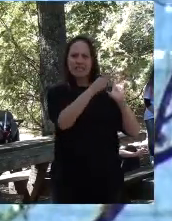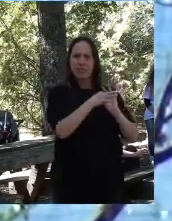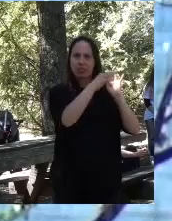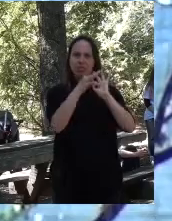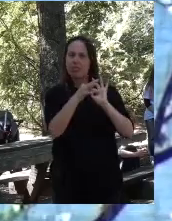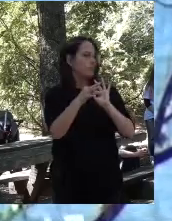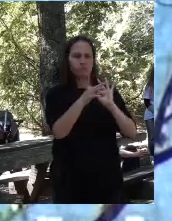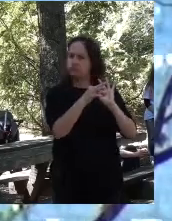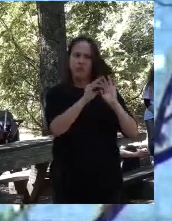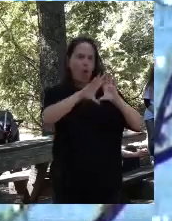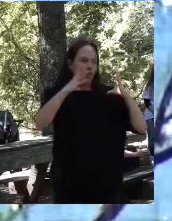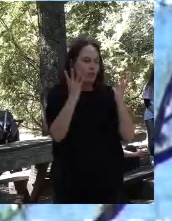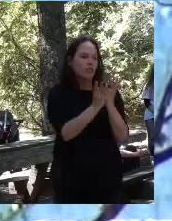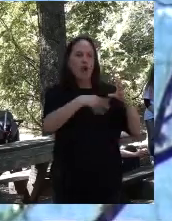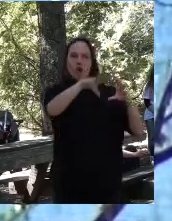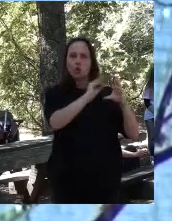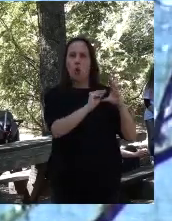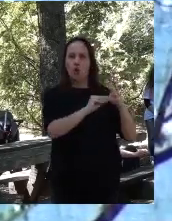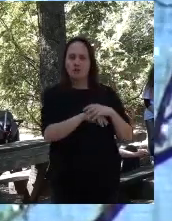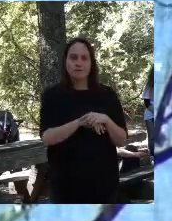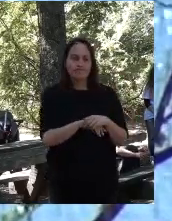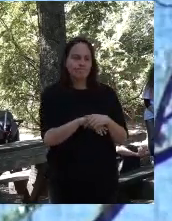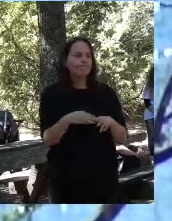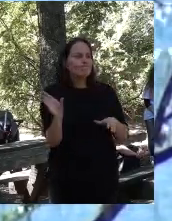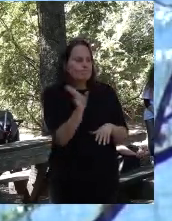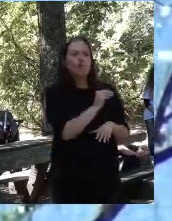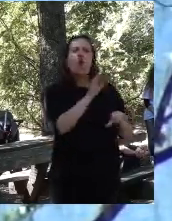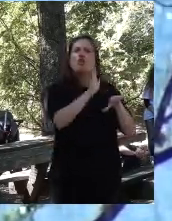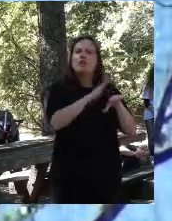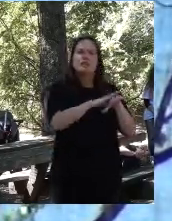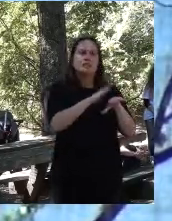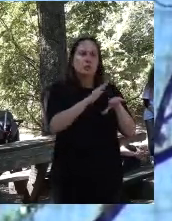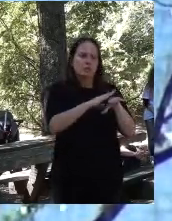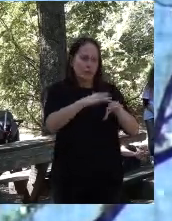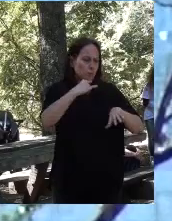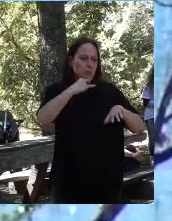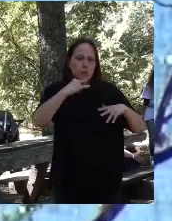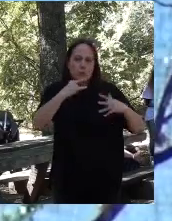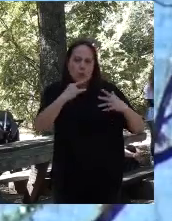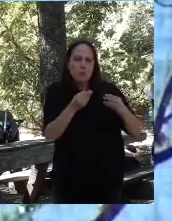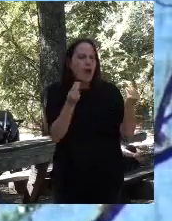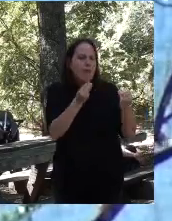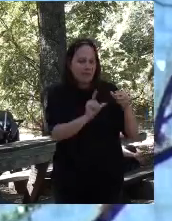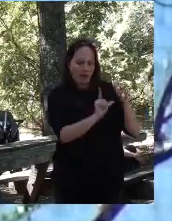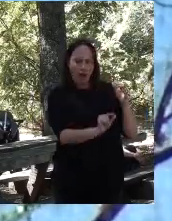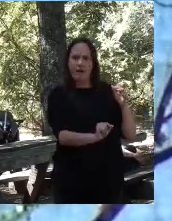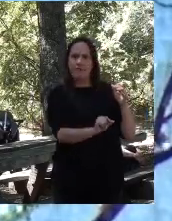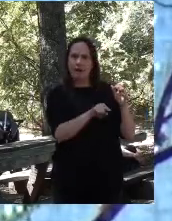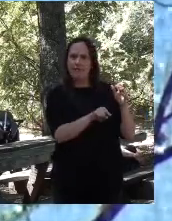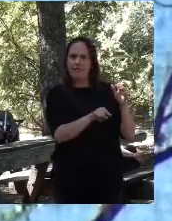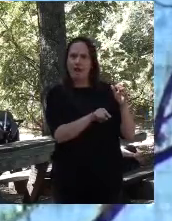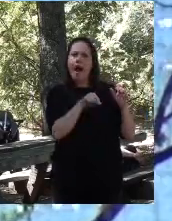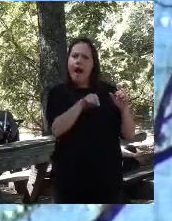todos nosotros somos responsables de lo que suceda con ella. Este es un caso único